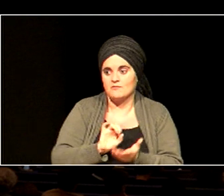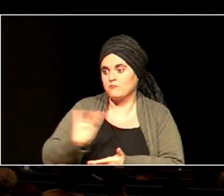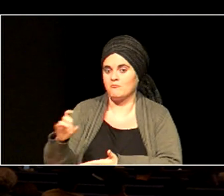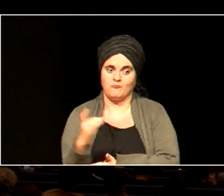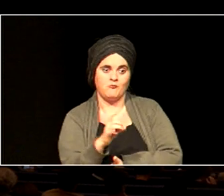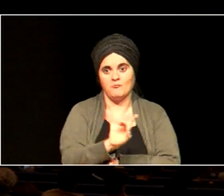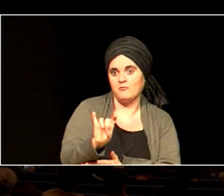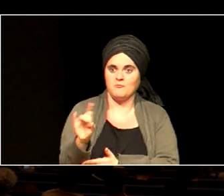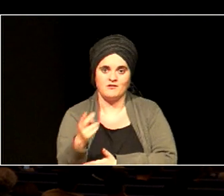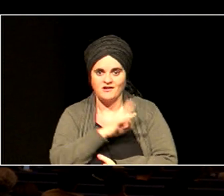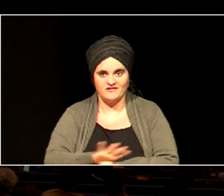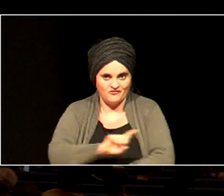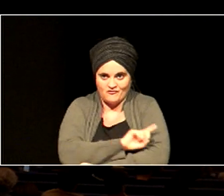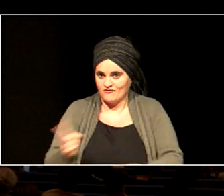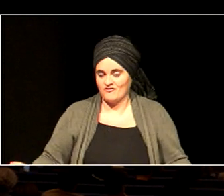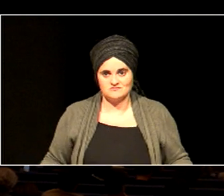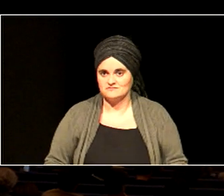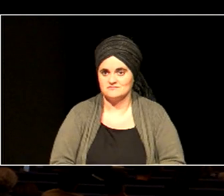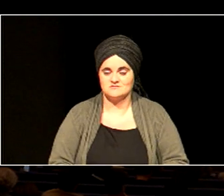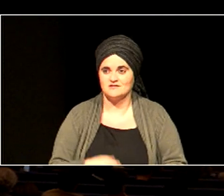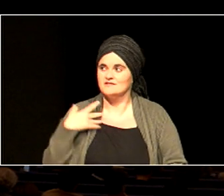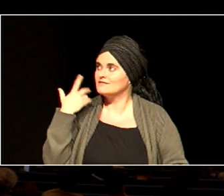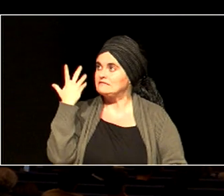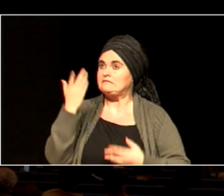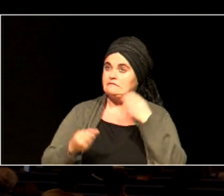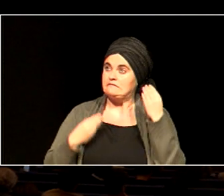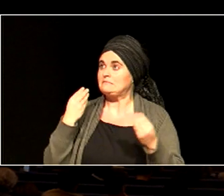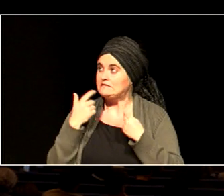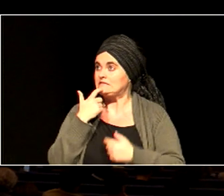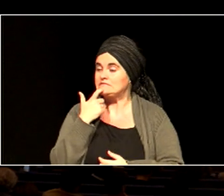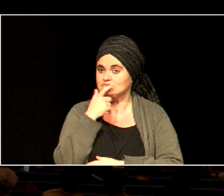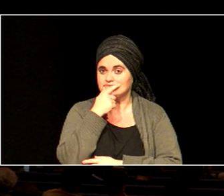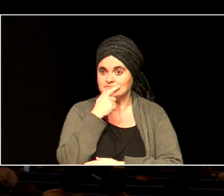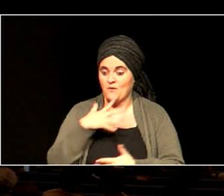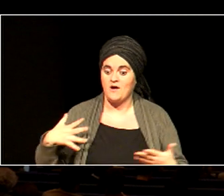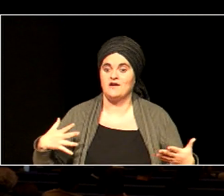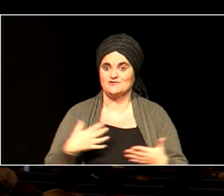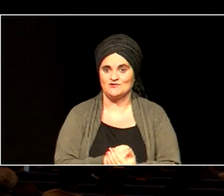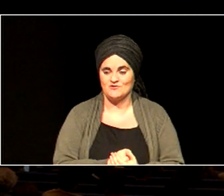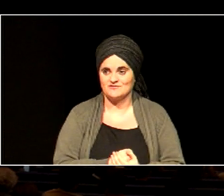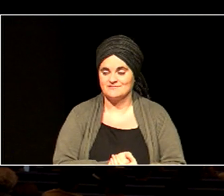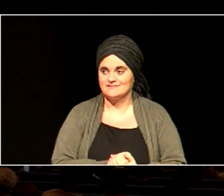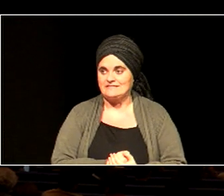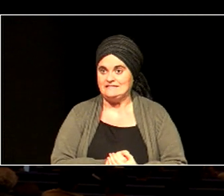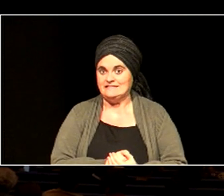claro. No es la pelota que nos tiramos. Estoy pensando, igual es todo. No,